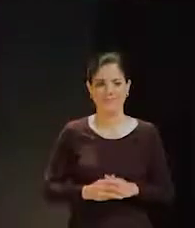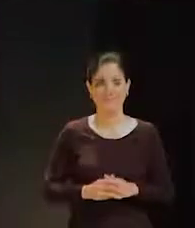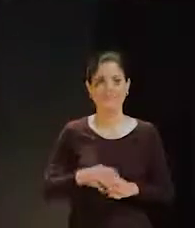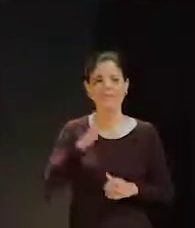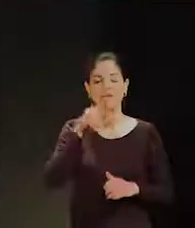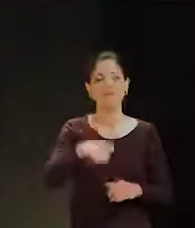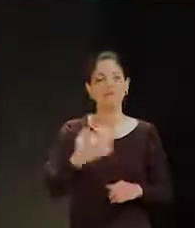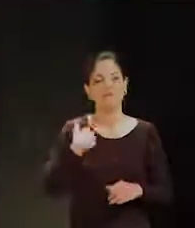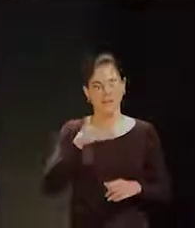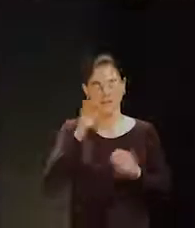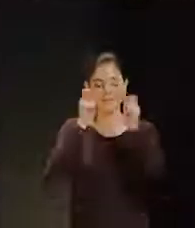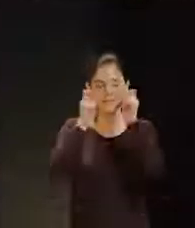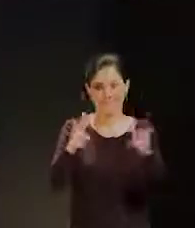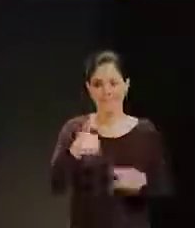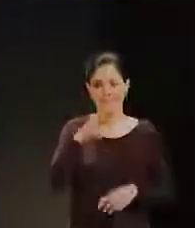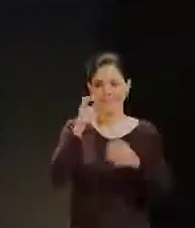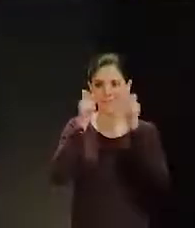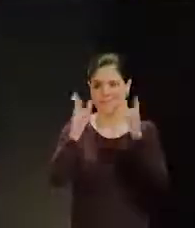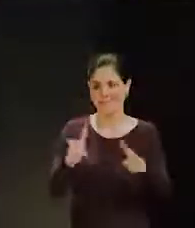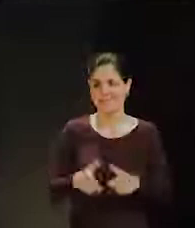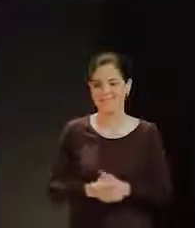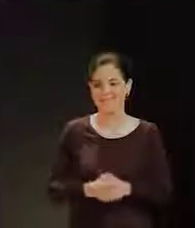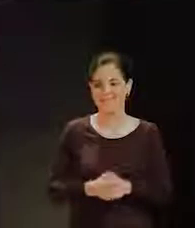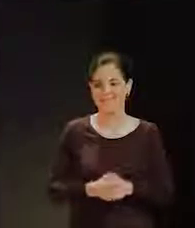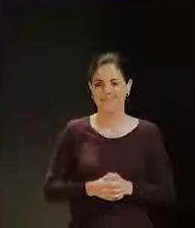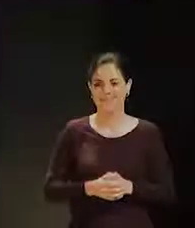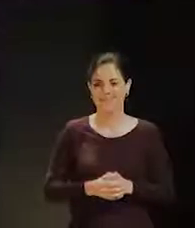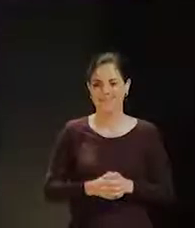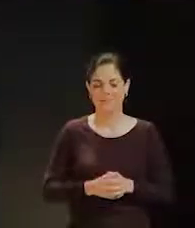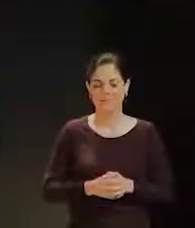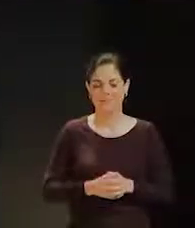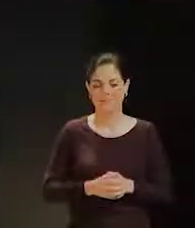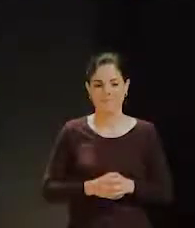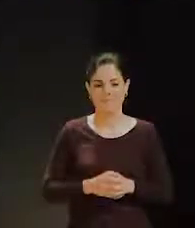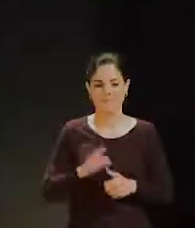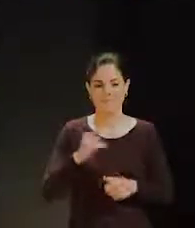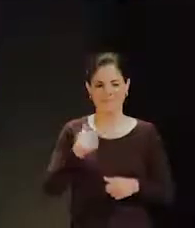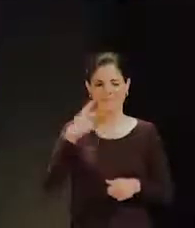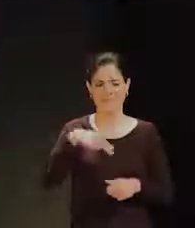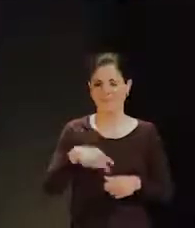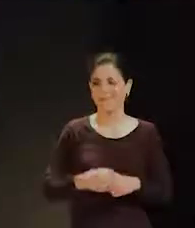A ver qué caigo, ¿de qué? ¿Qué tengo? La serpiente.